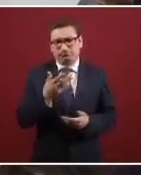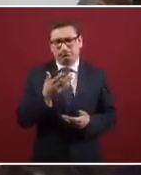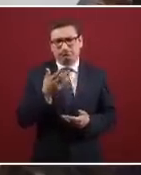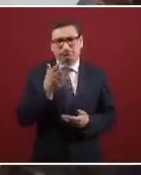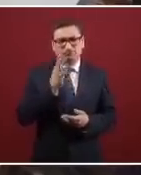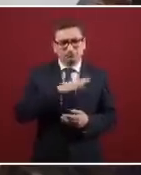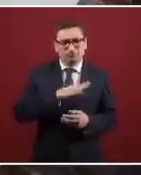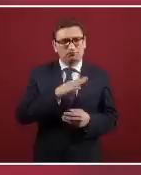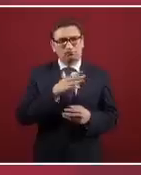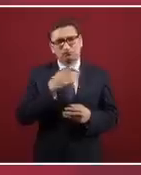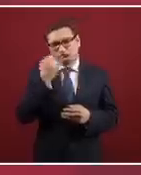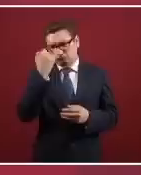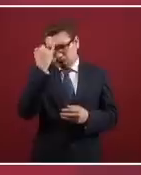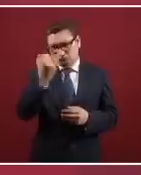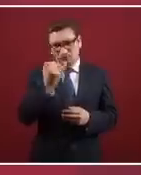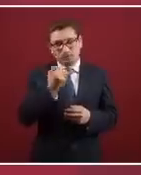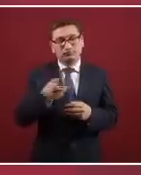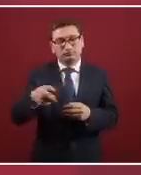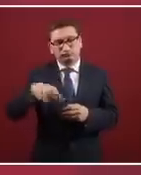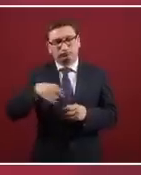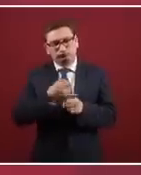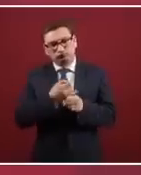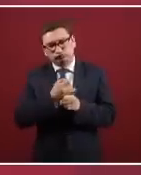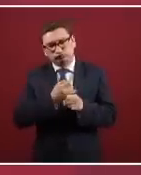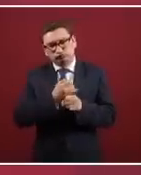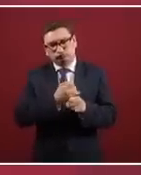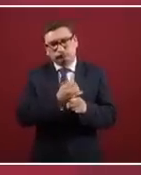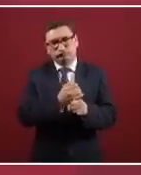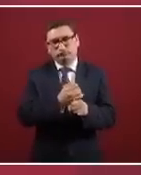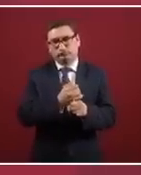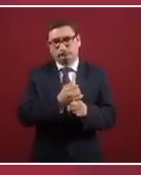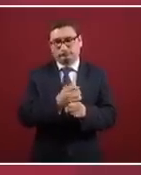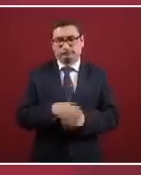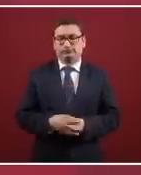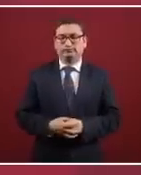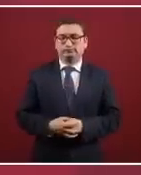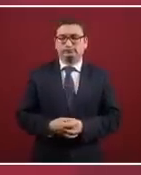una arbitrariedad, cuando se presume